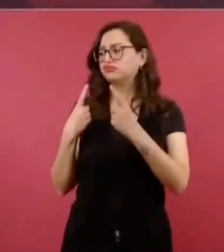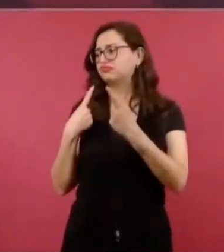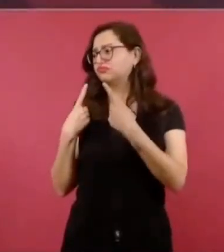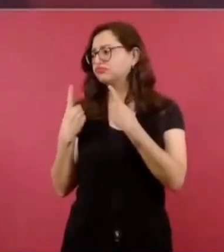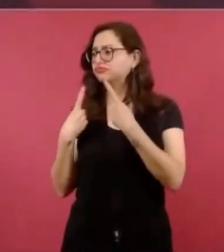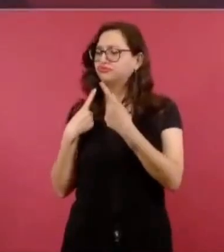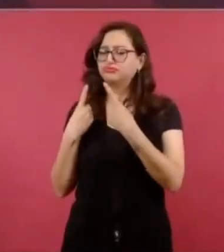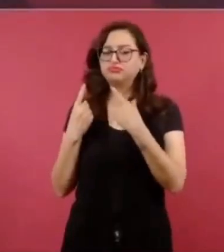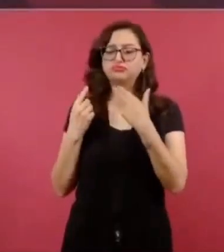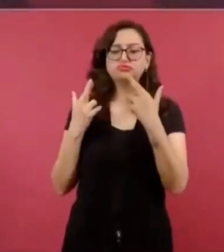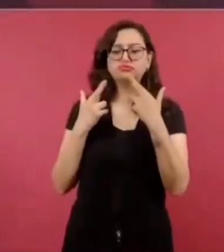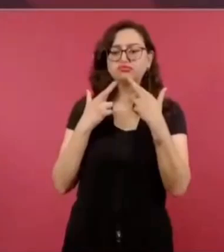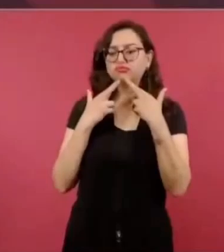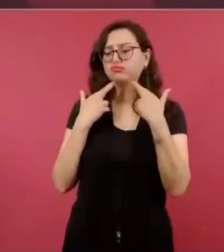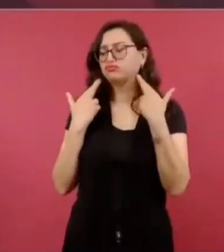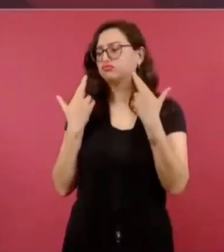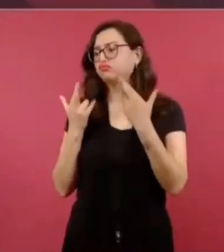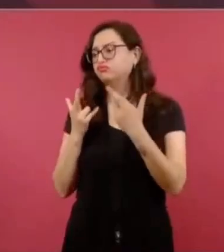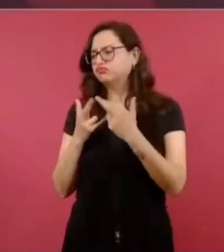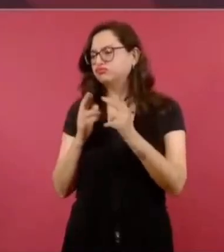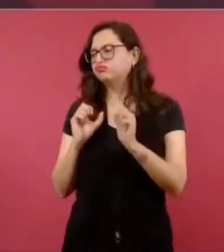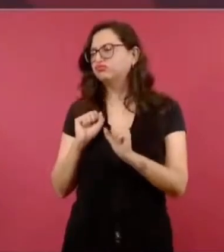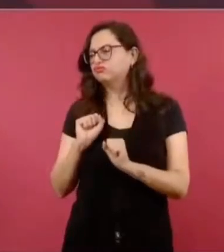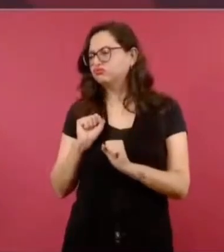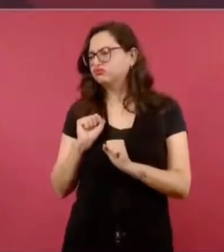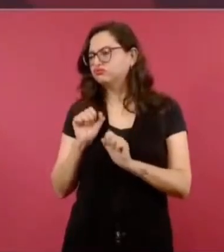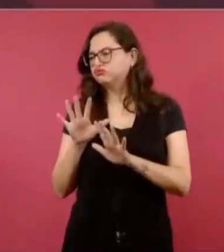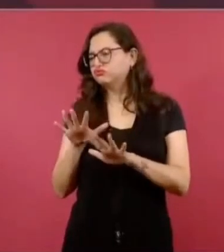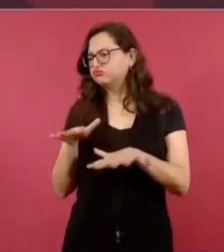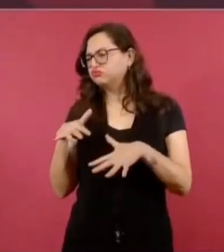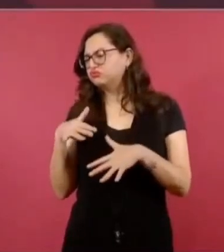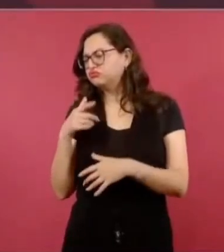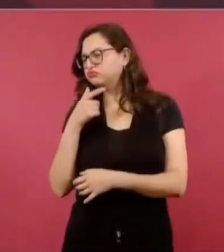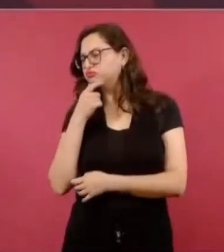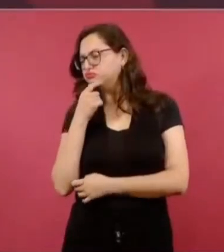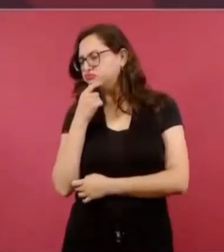reunión, incluso participar en una asamblea